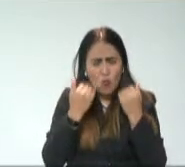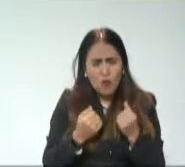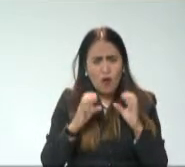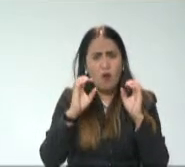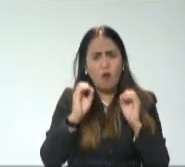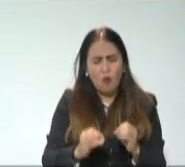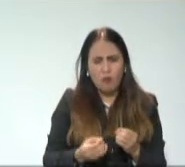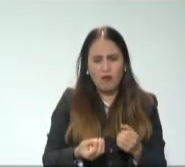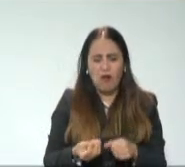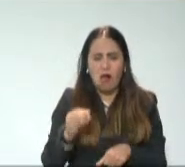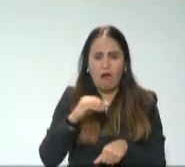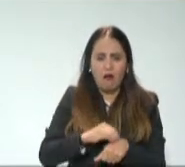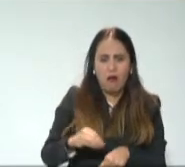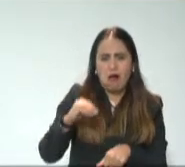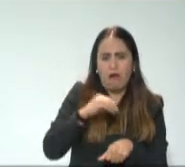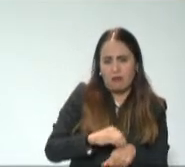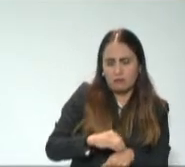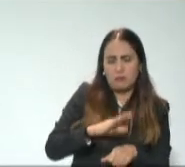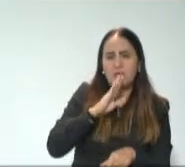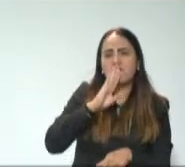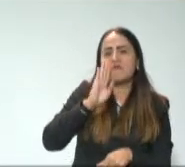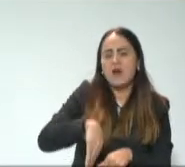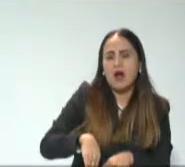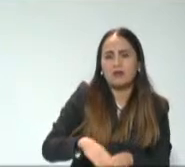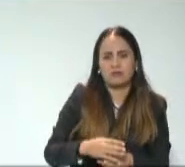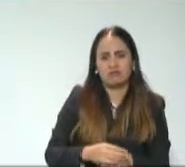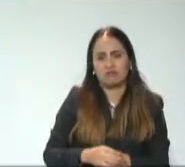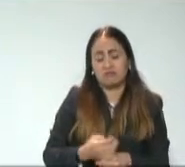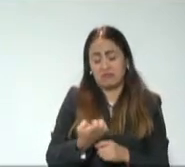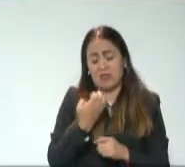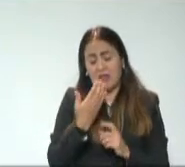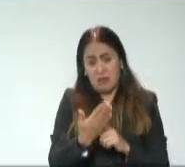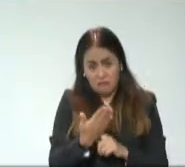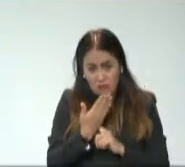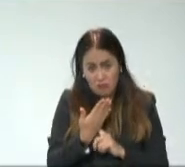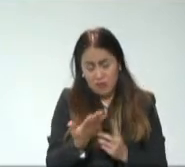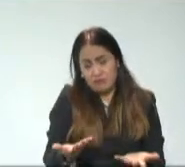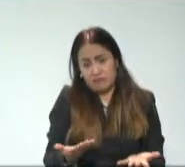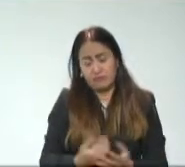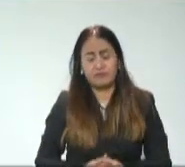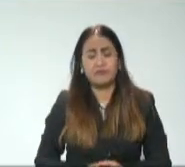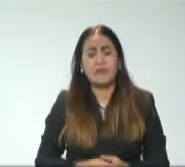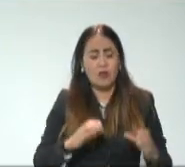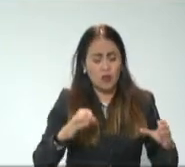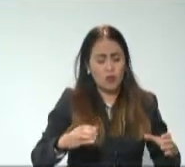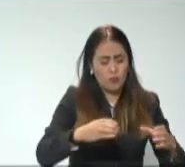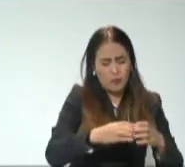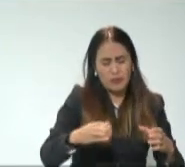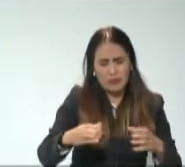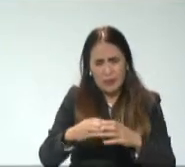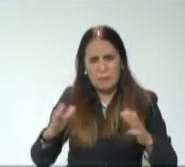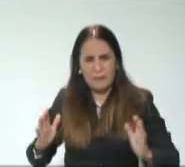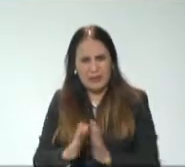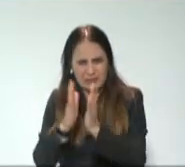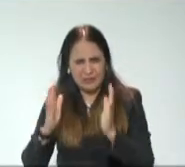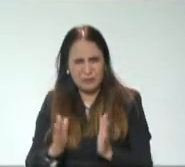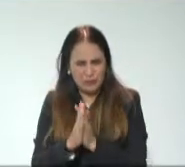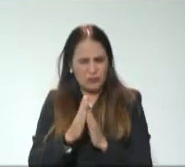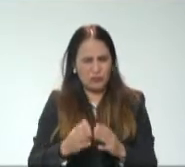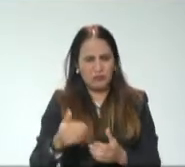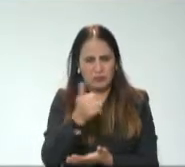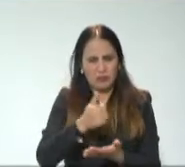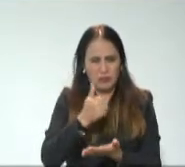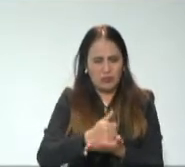maños publicadas las cosas a través de los comités de participación ciudadana a nivel Estatal